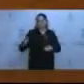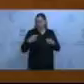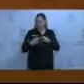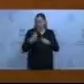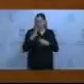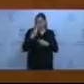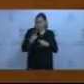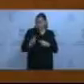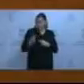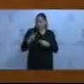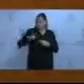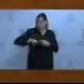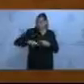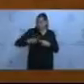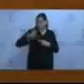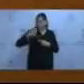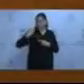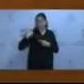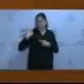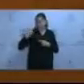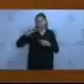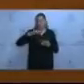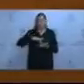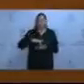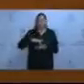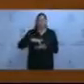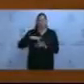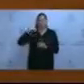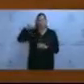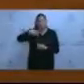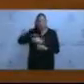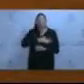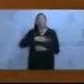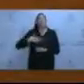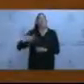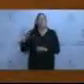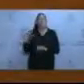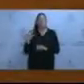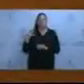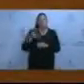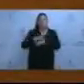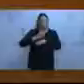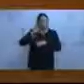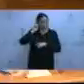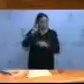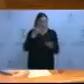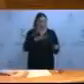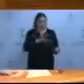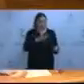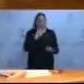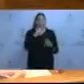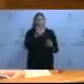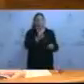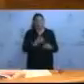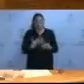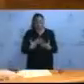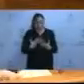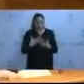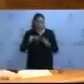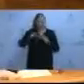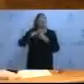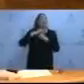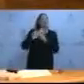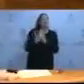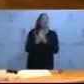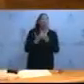lo que pretendemos hoy es que la señora consejera nos avance cuál es la situación de ese preconcurso.